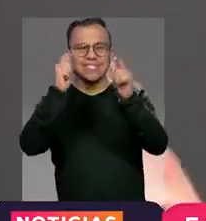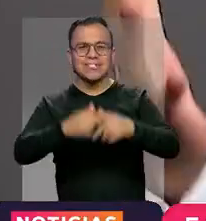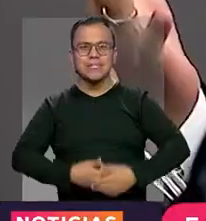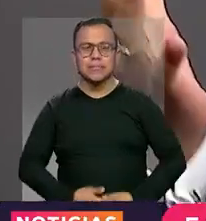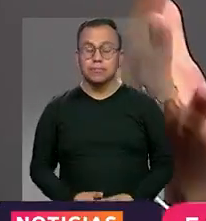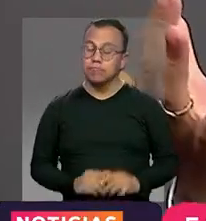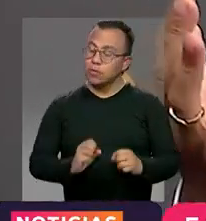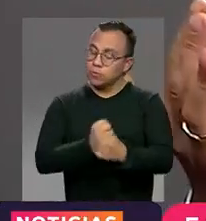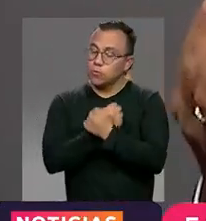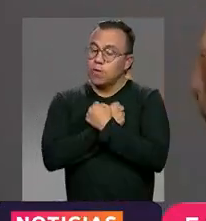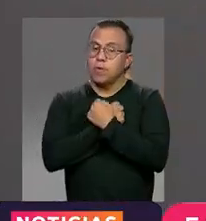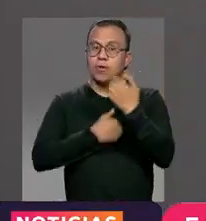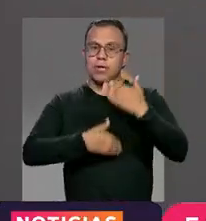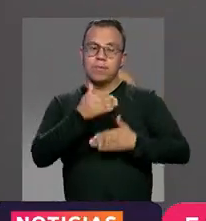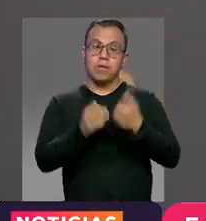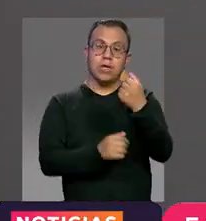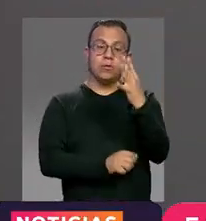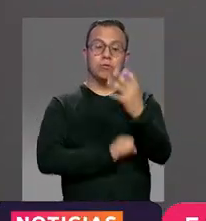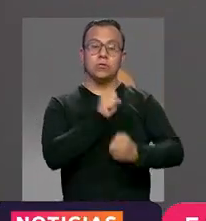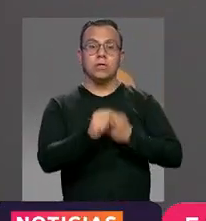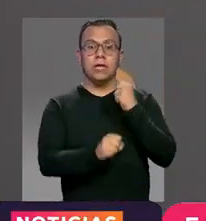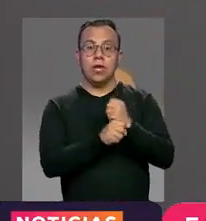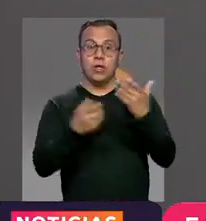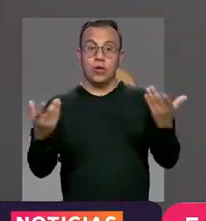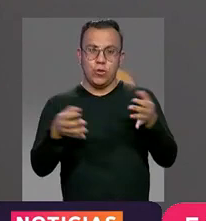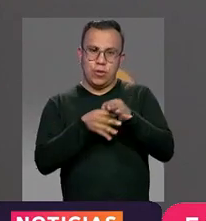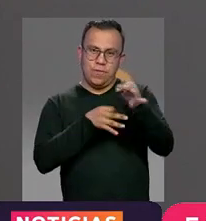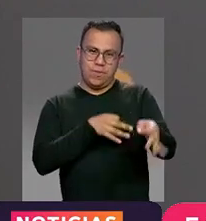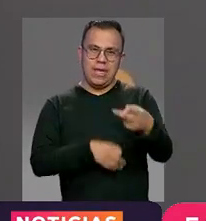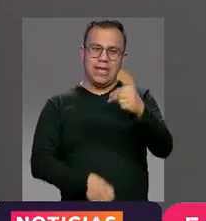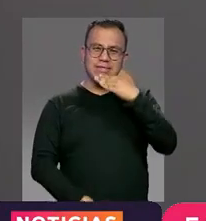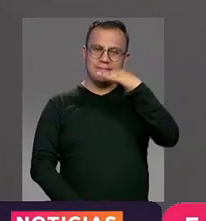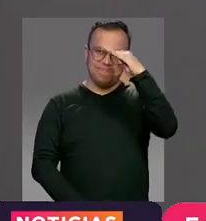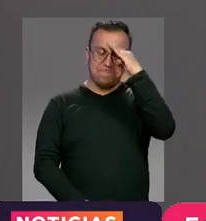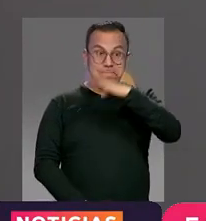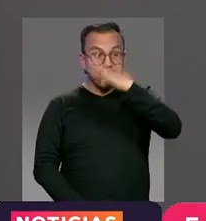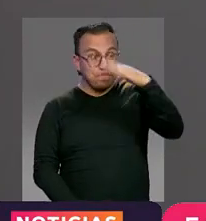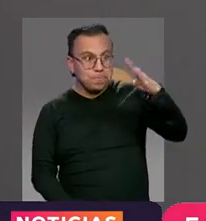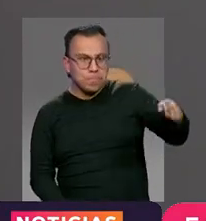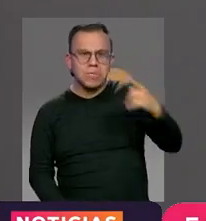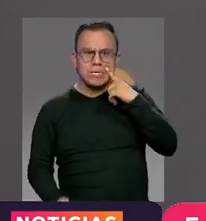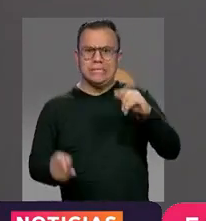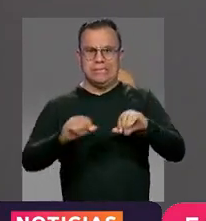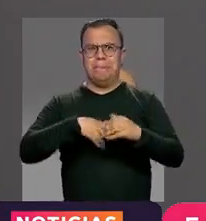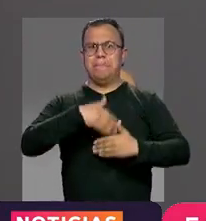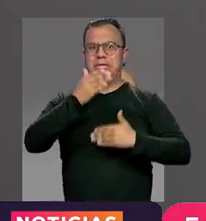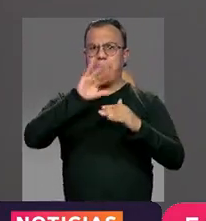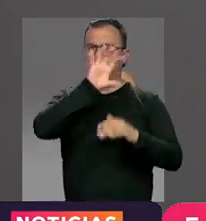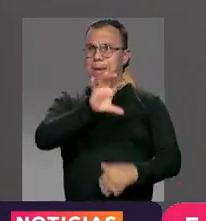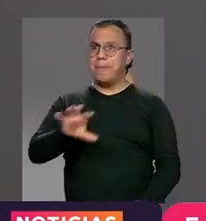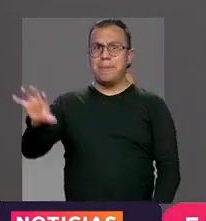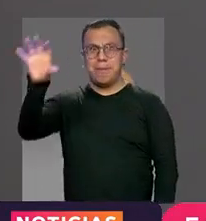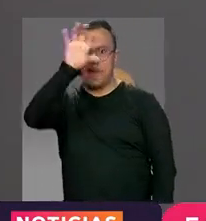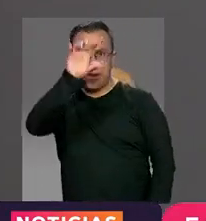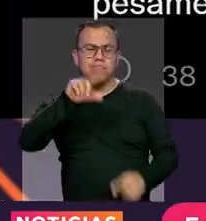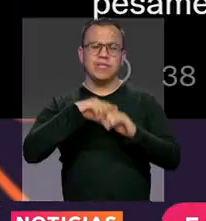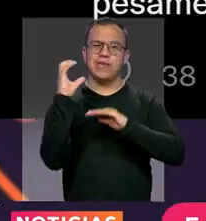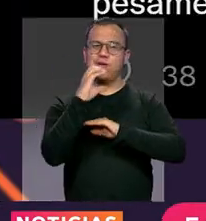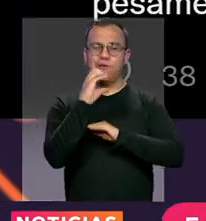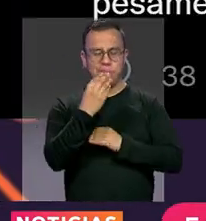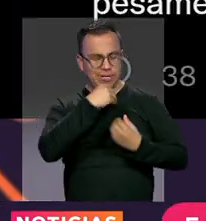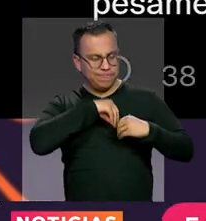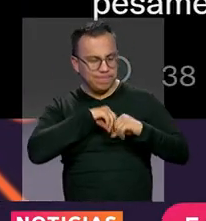Su amor por la música inició a los 14 años en San Jerónimo, Antioquia, un talento de exportación que se apoderó de los corazones de los